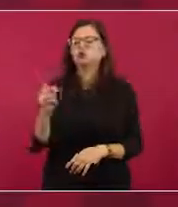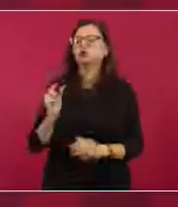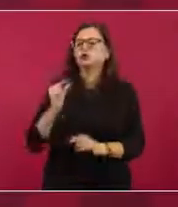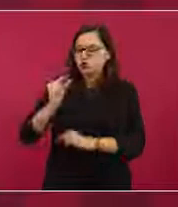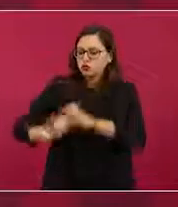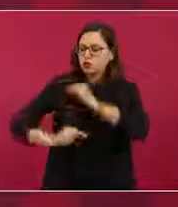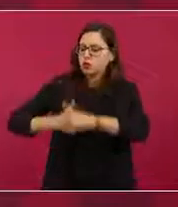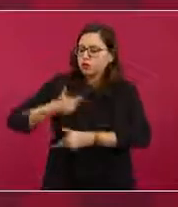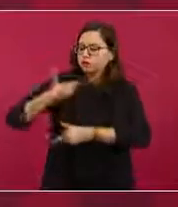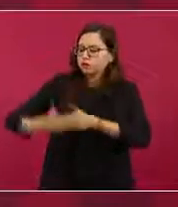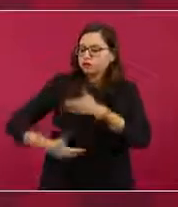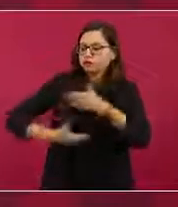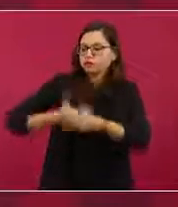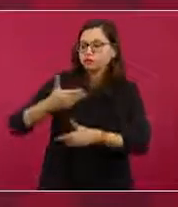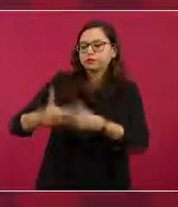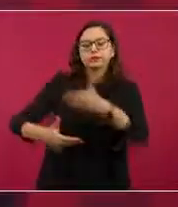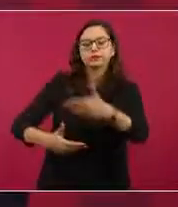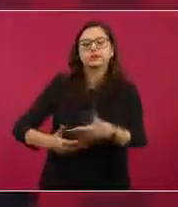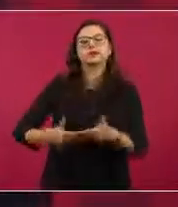era